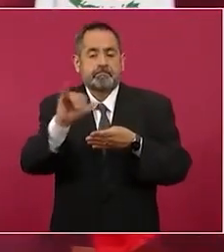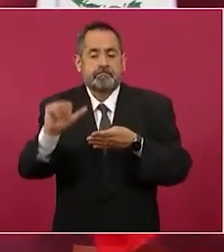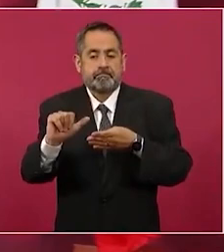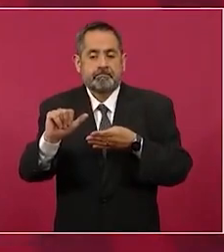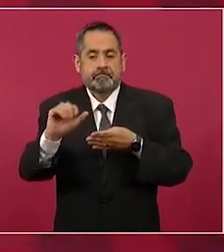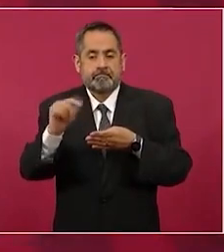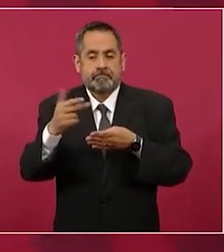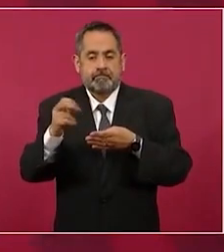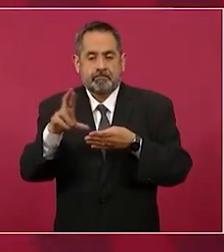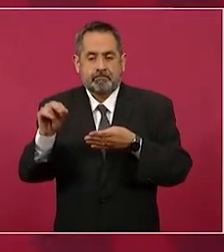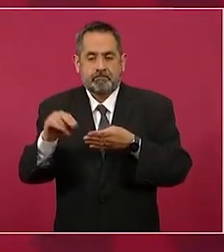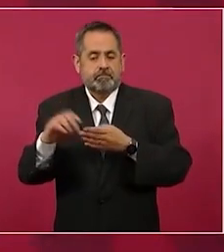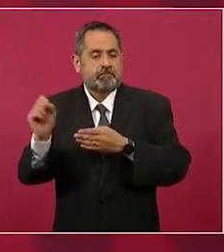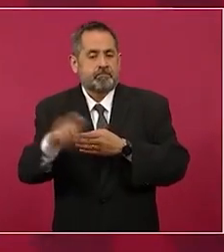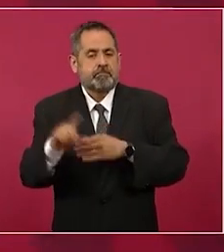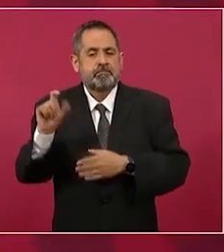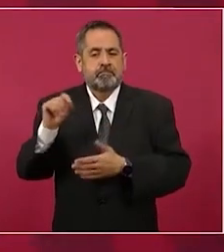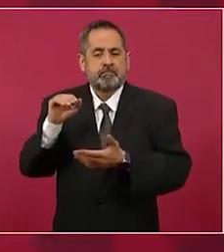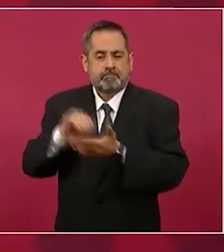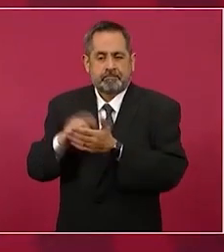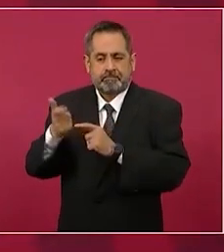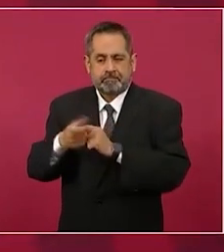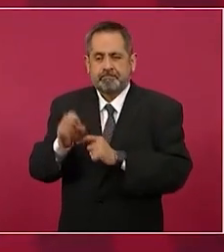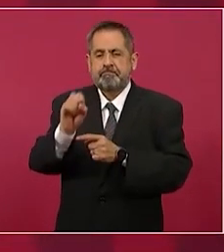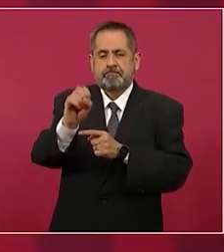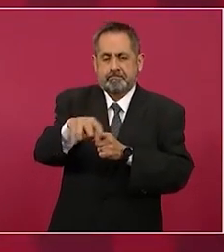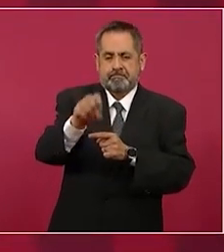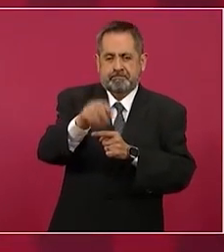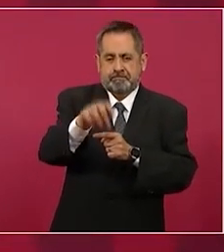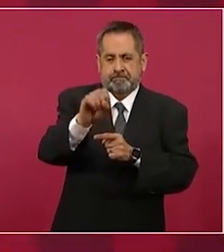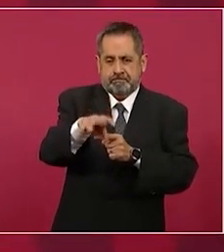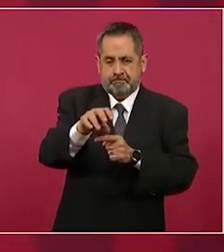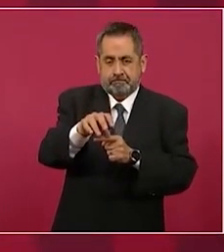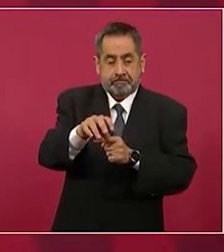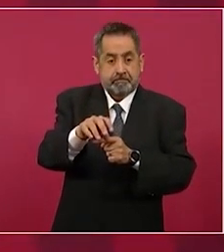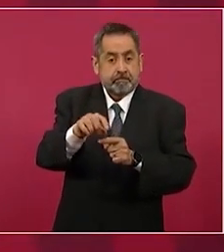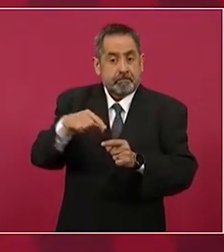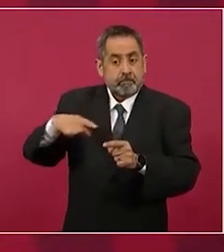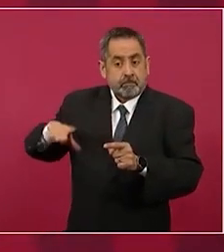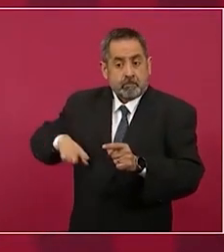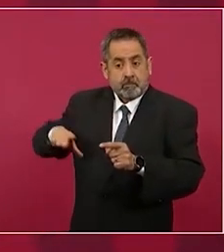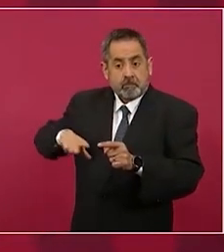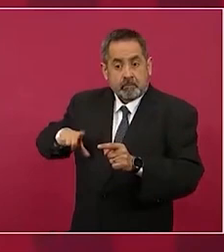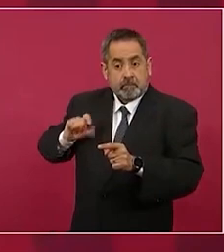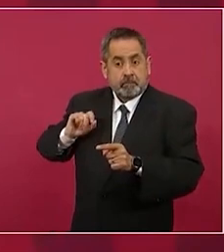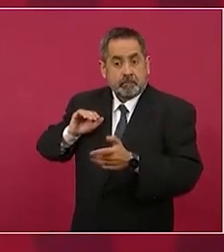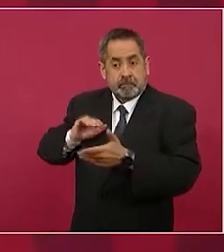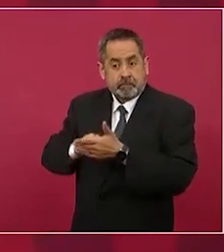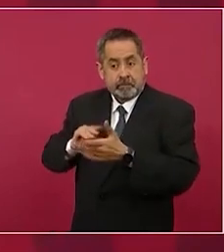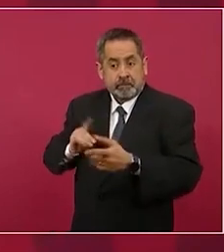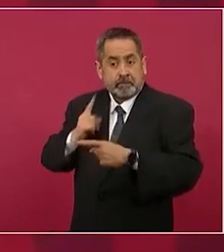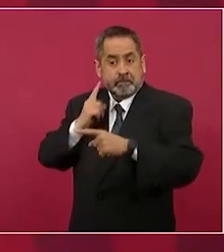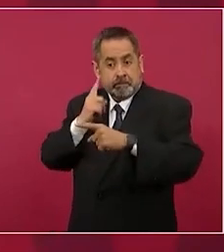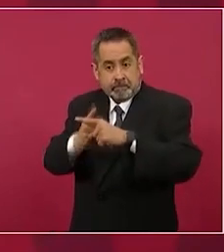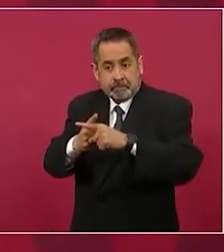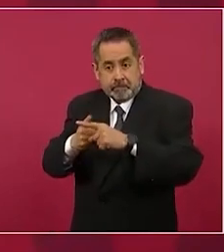20,000 pesos al mes. Y el gobierno le ponía otros 20,000.